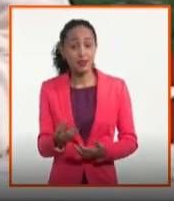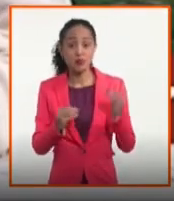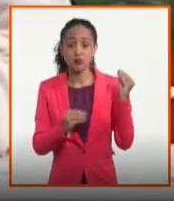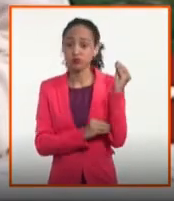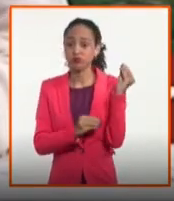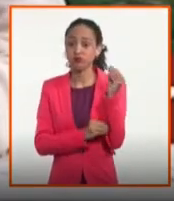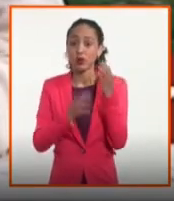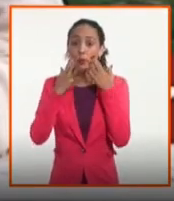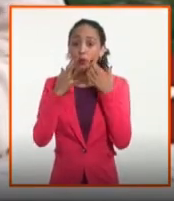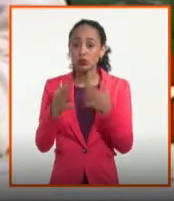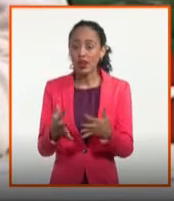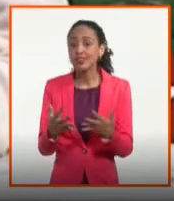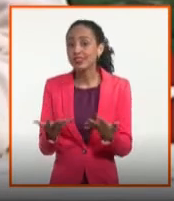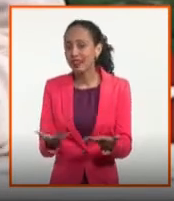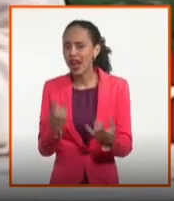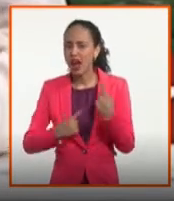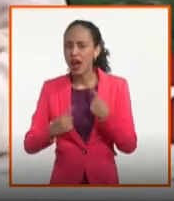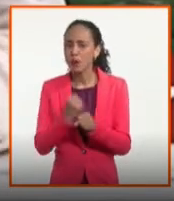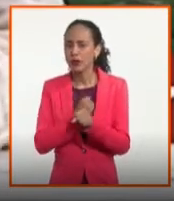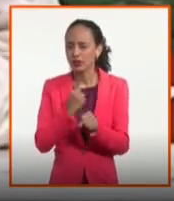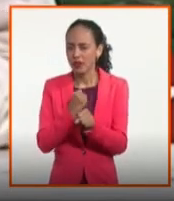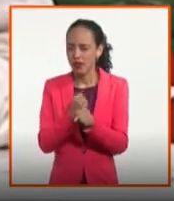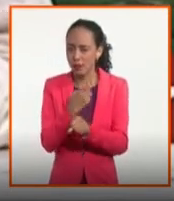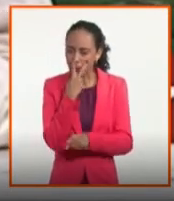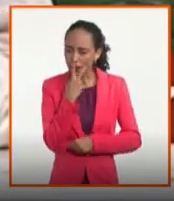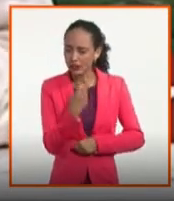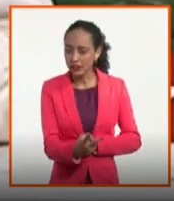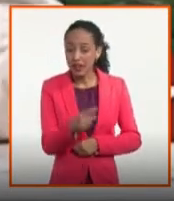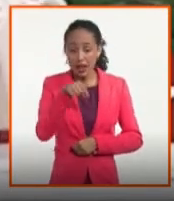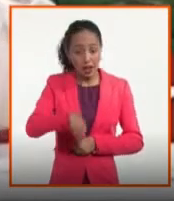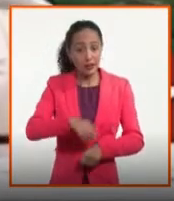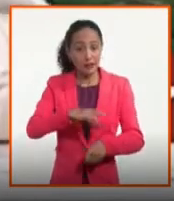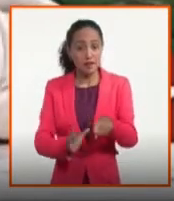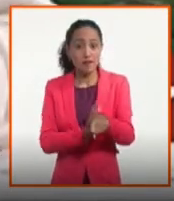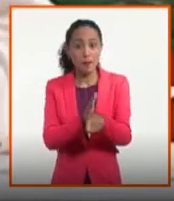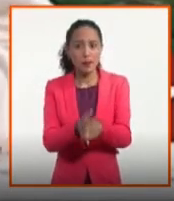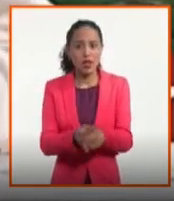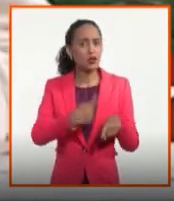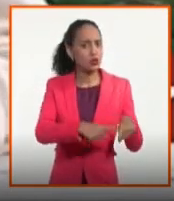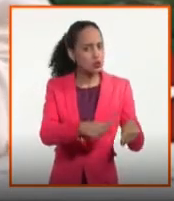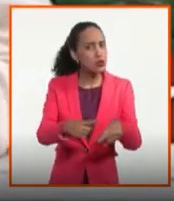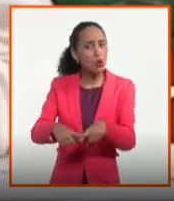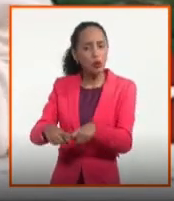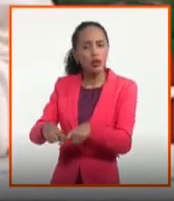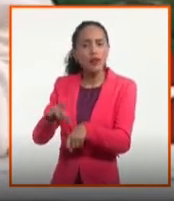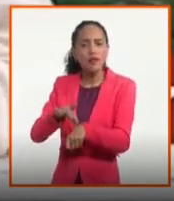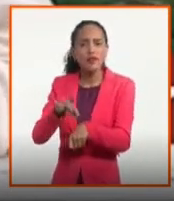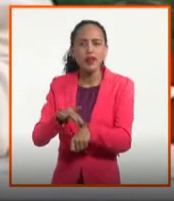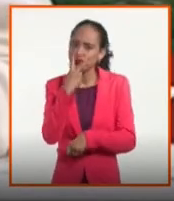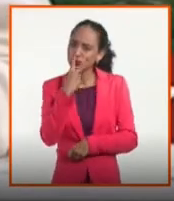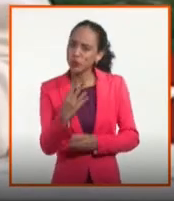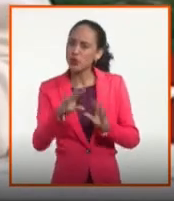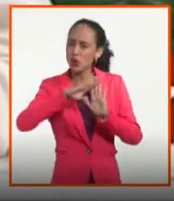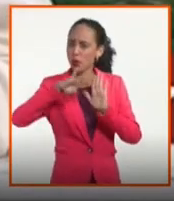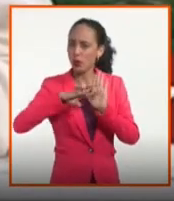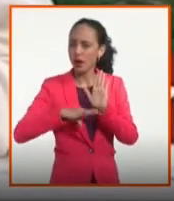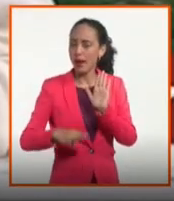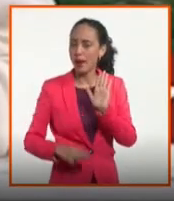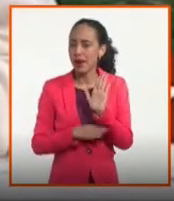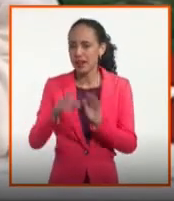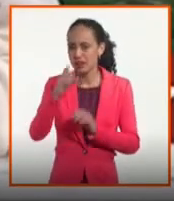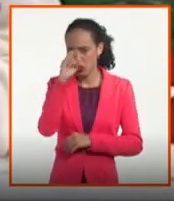como una herramienta fuerte para seguir enfrentando este cualquier otra pandemia y seguir atendiendo muchos programas también de la salud que no sólo